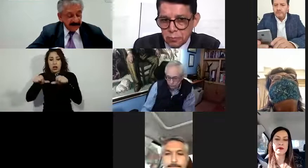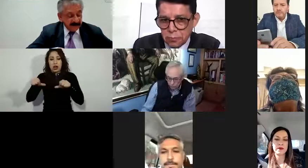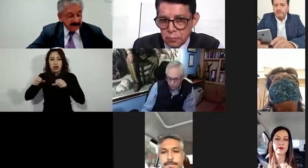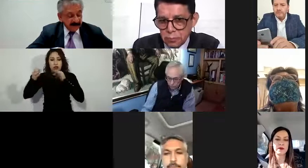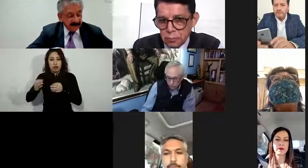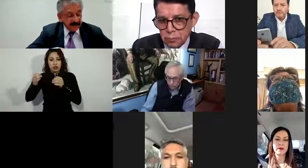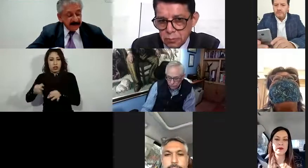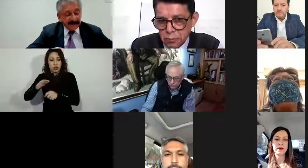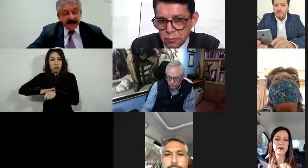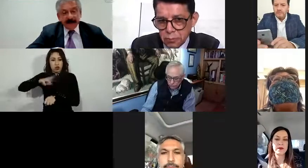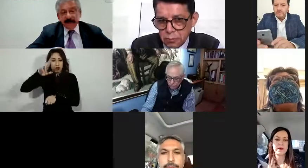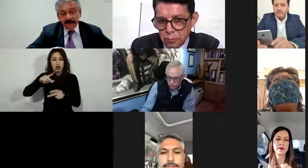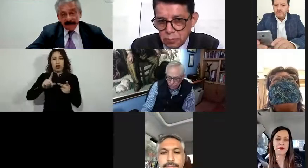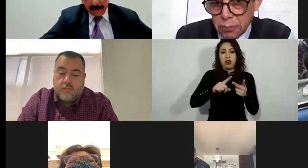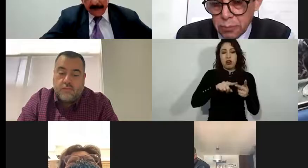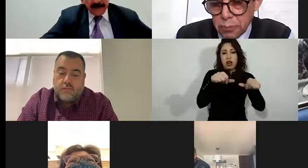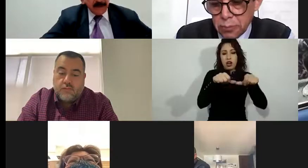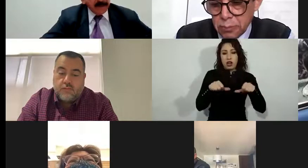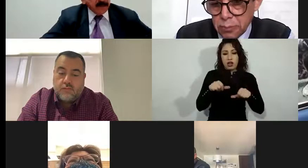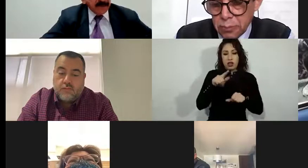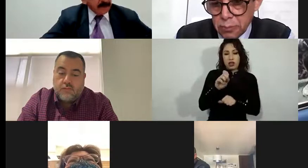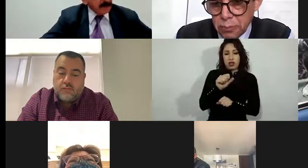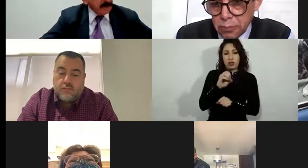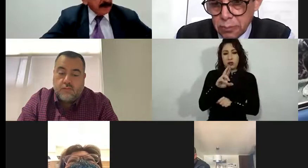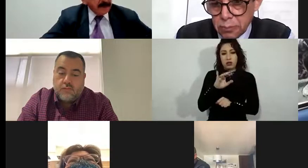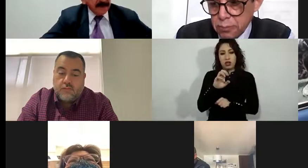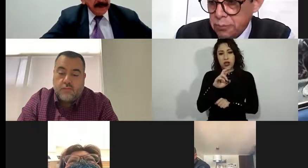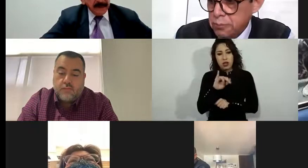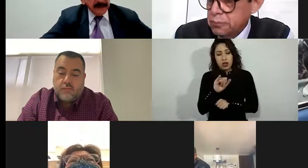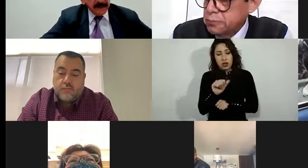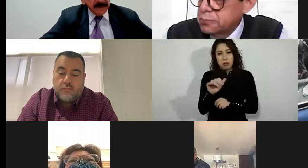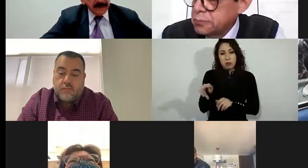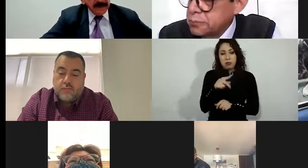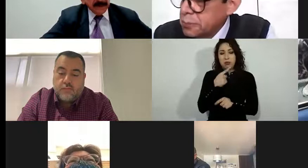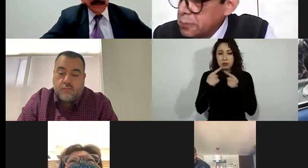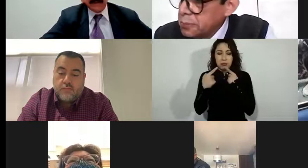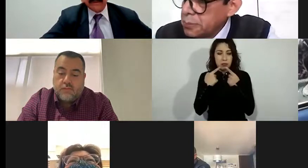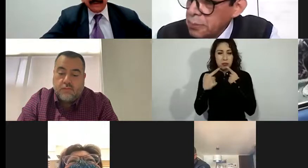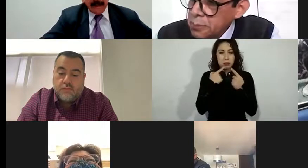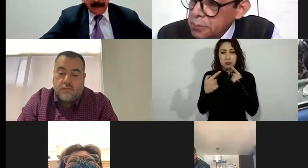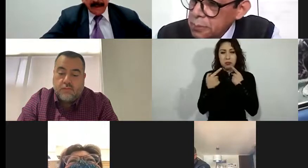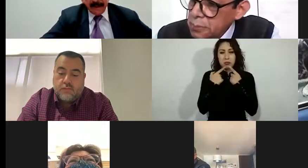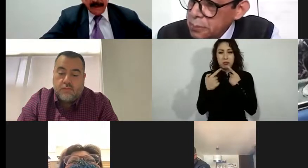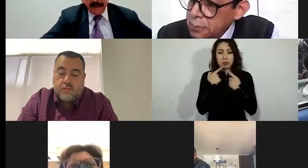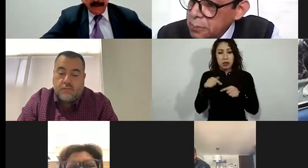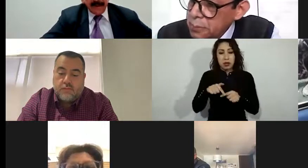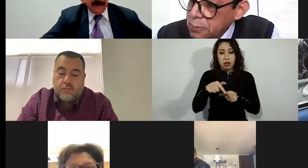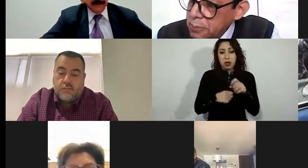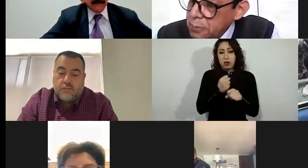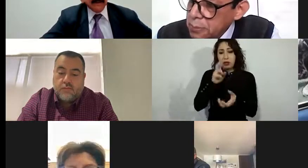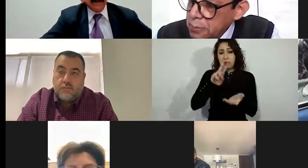pues cerraremos el presupuesto de manera ordenada